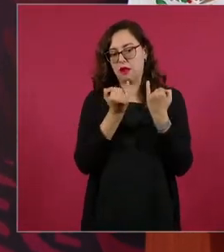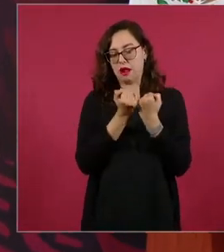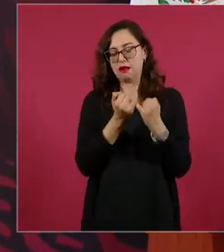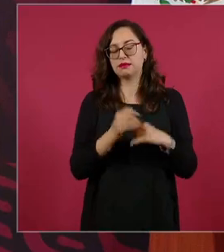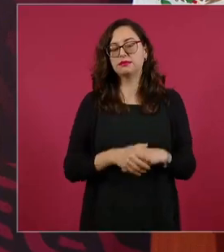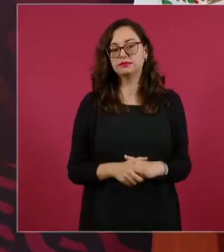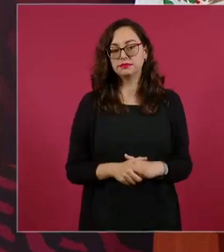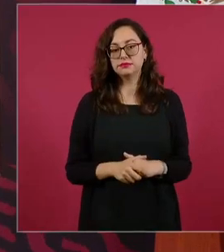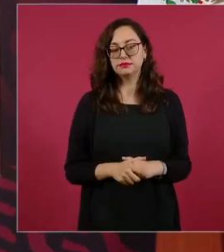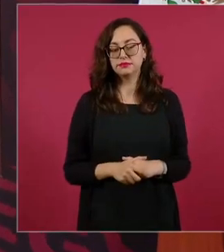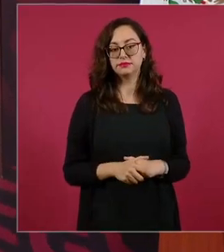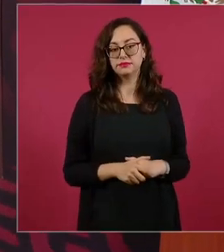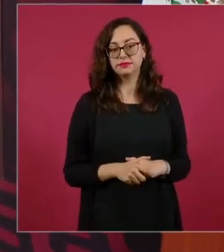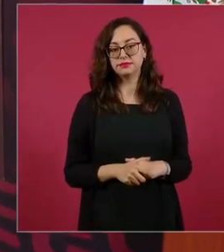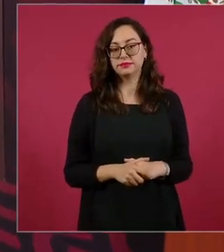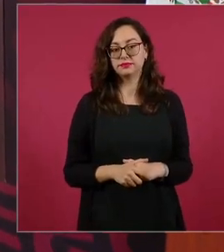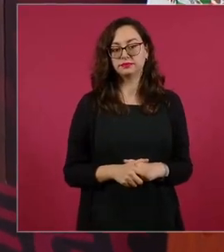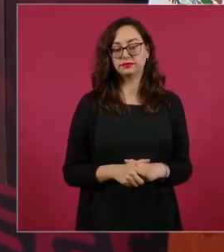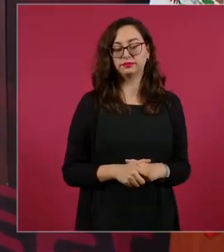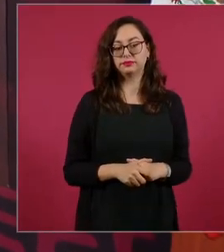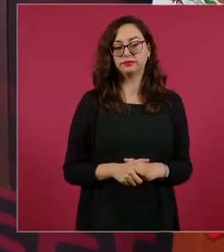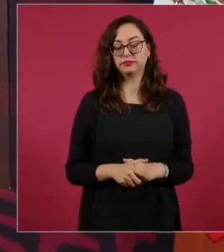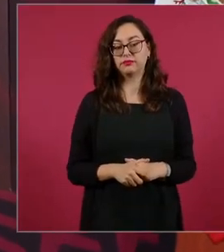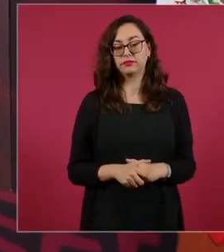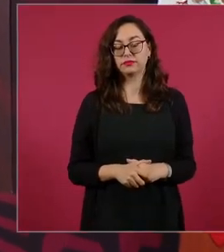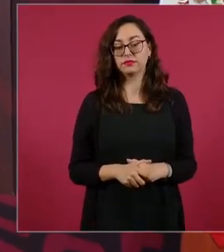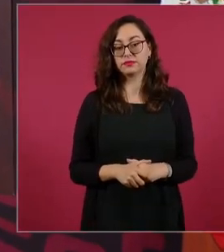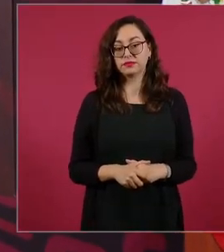Al pan Le perjudicó Mucho